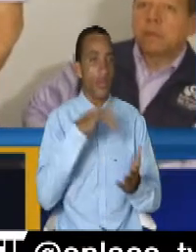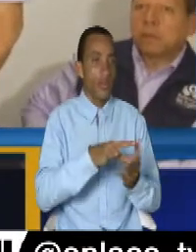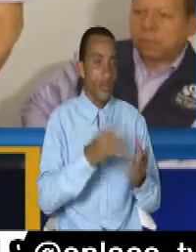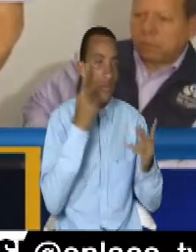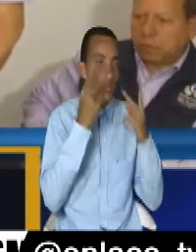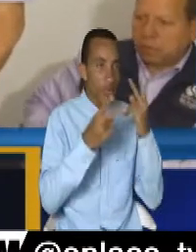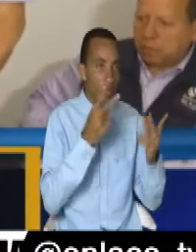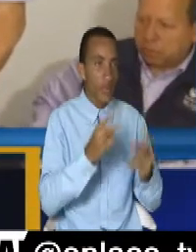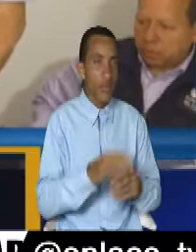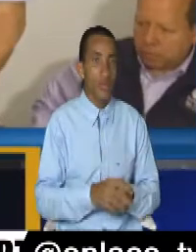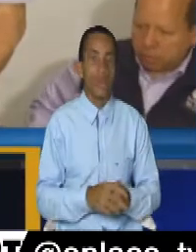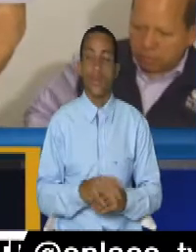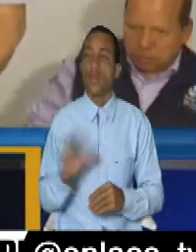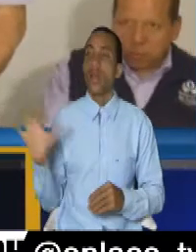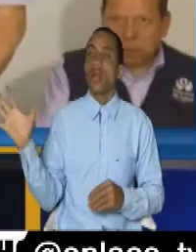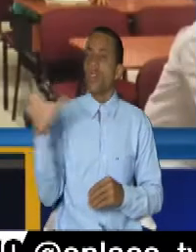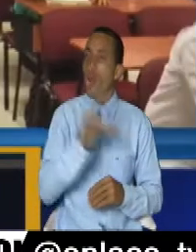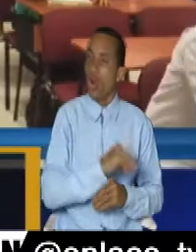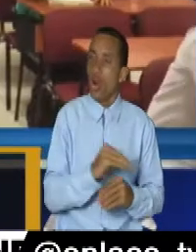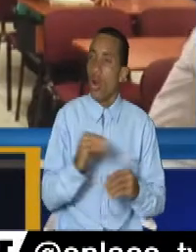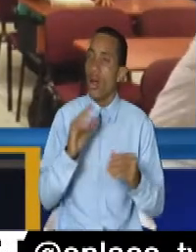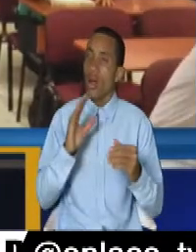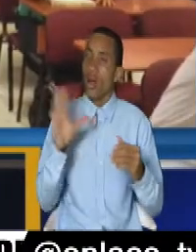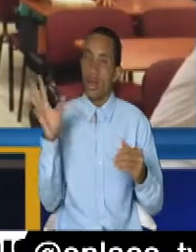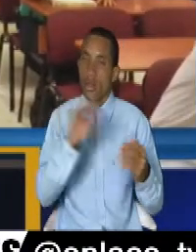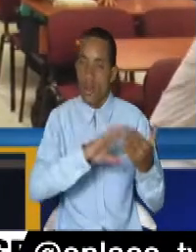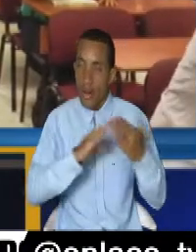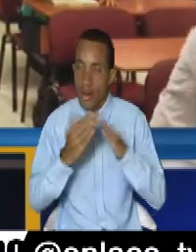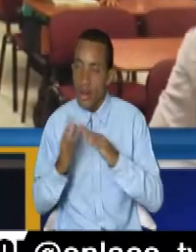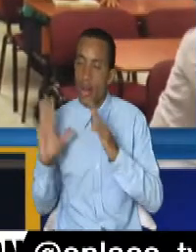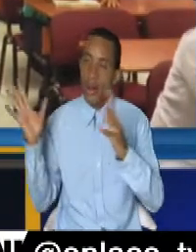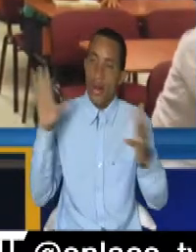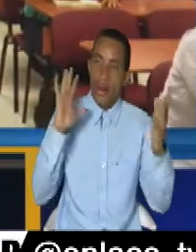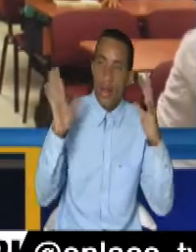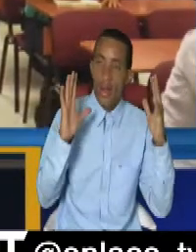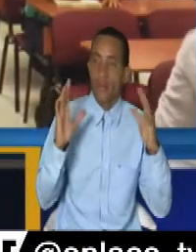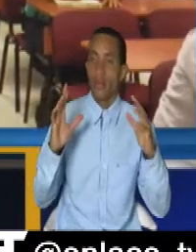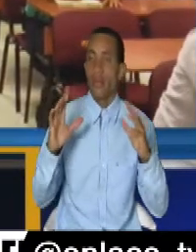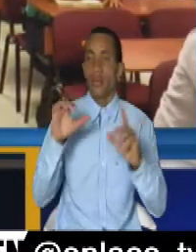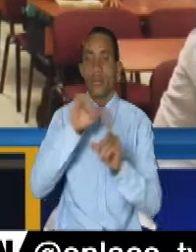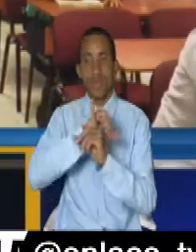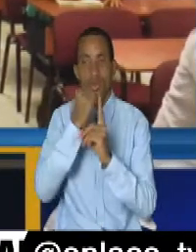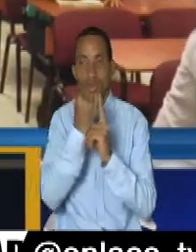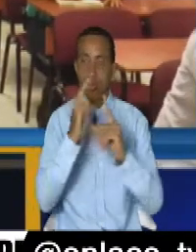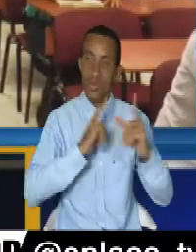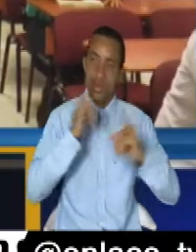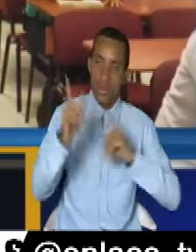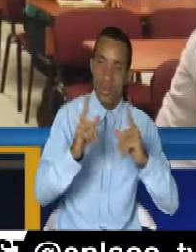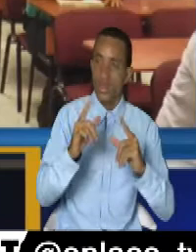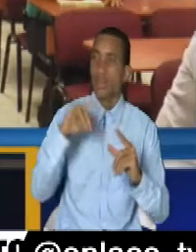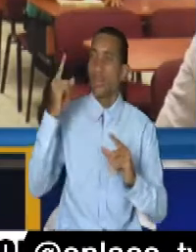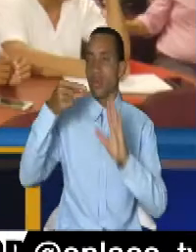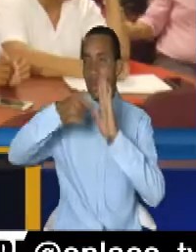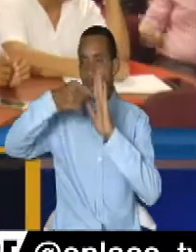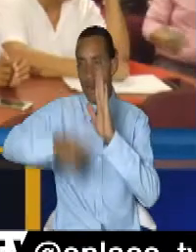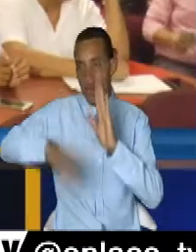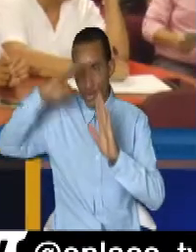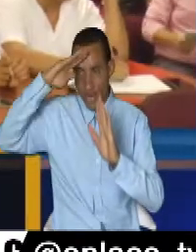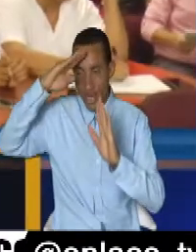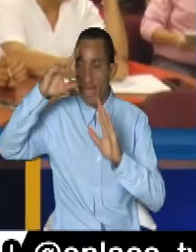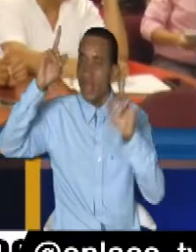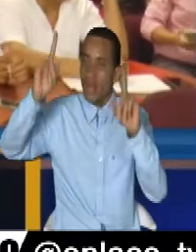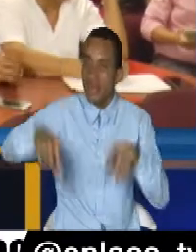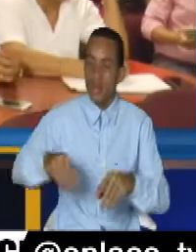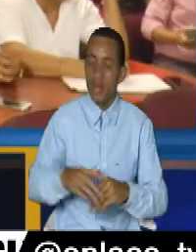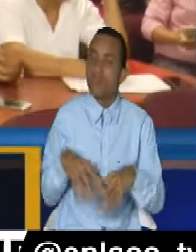la comunidad los líderes sociales y las autoridades para